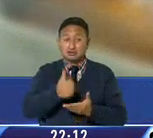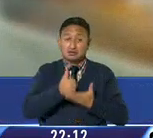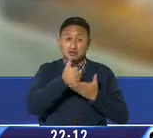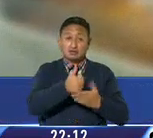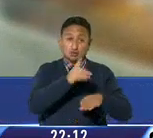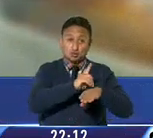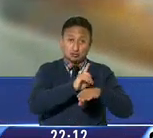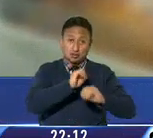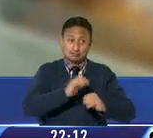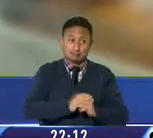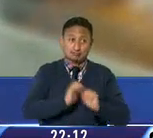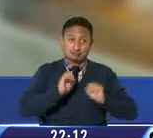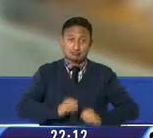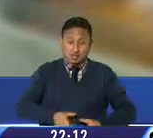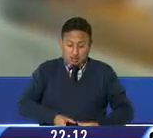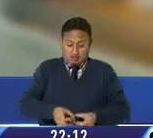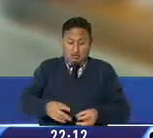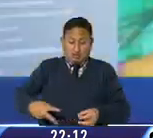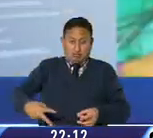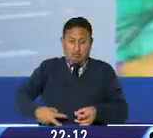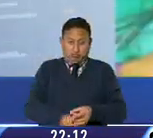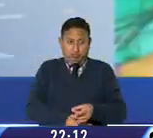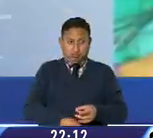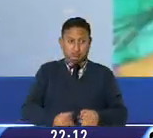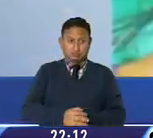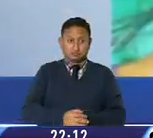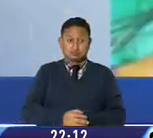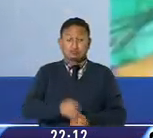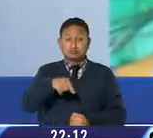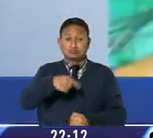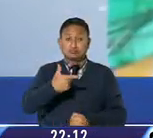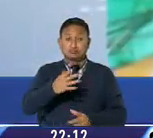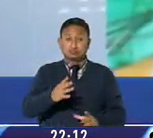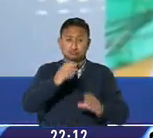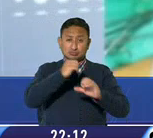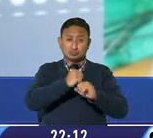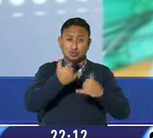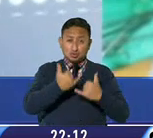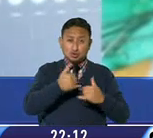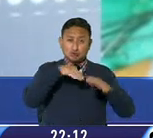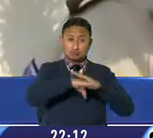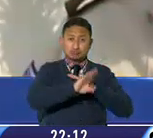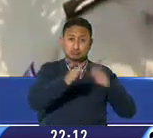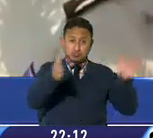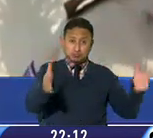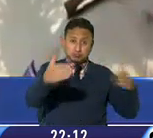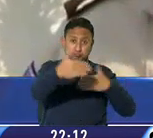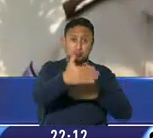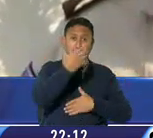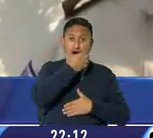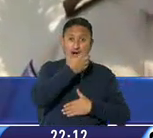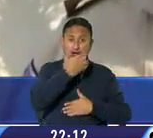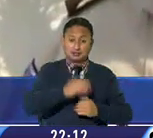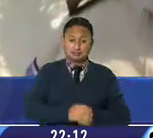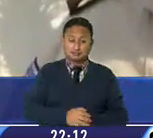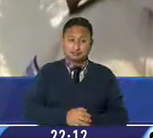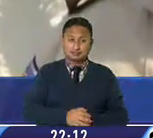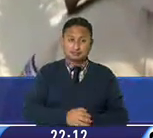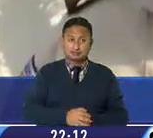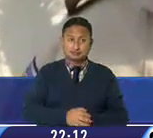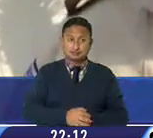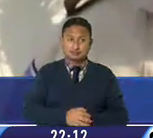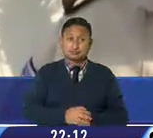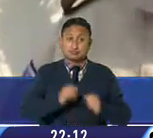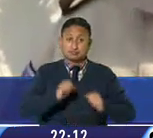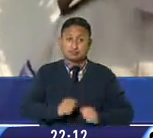Le cortaron el cordón umbilical y a esa hora de la noche permanece en una termocuna. Por cuanto no era